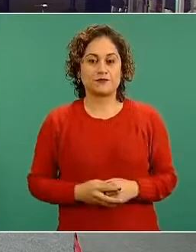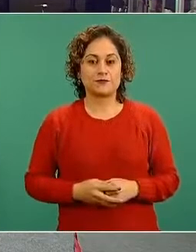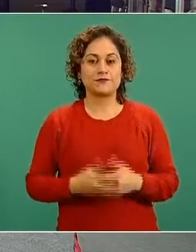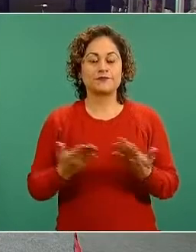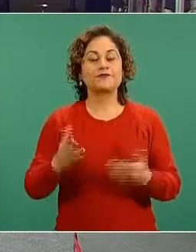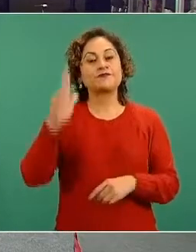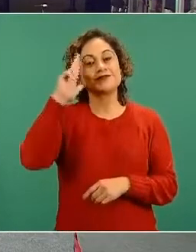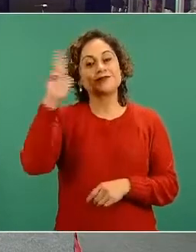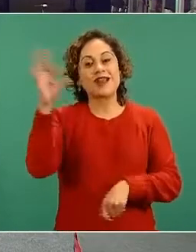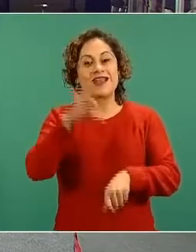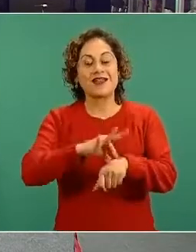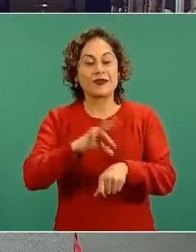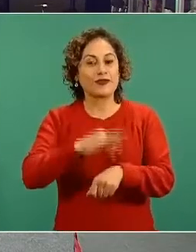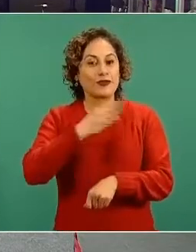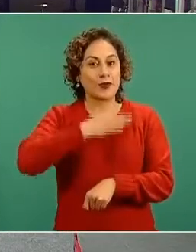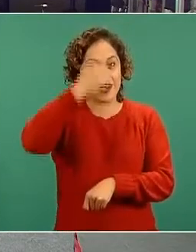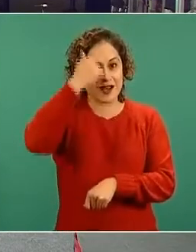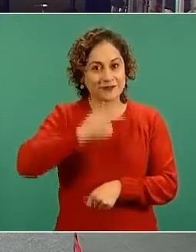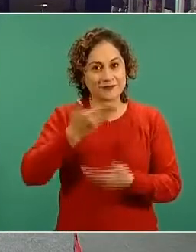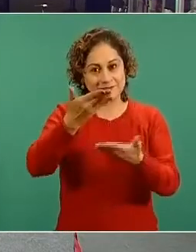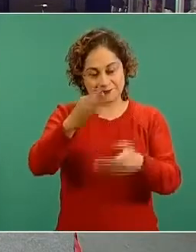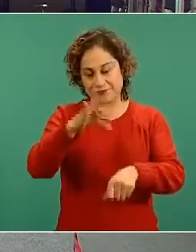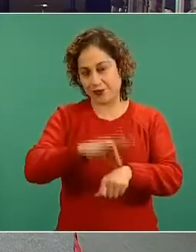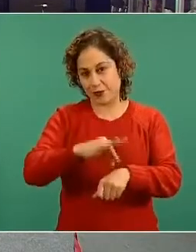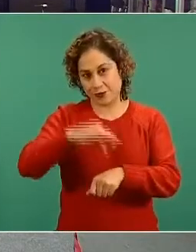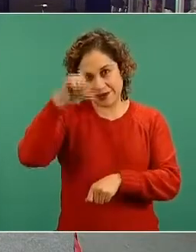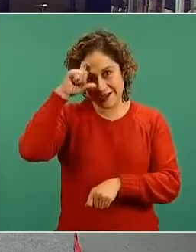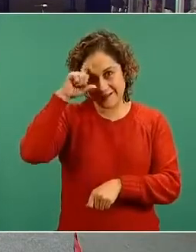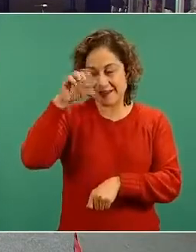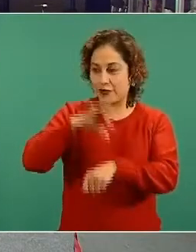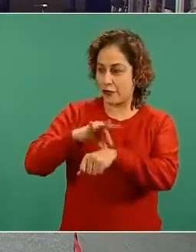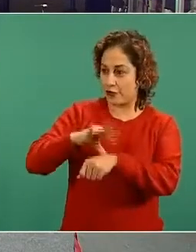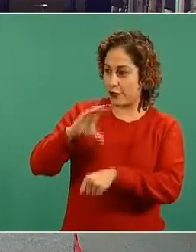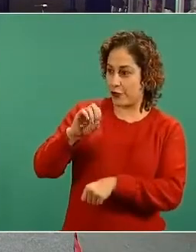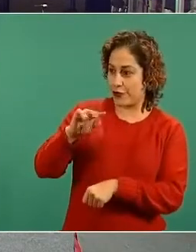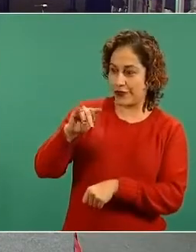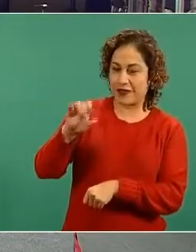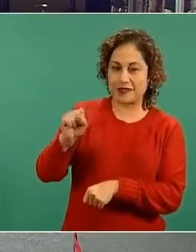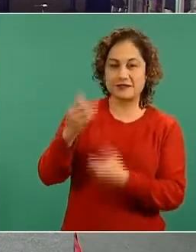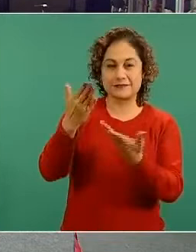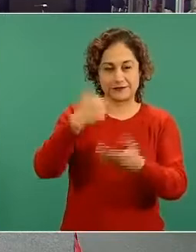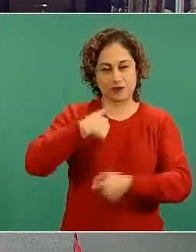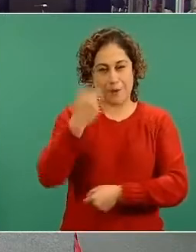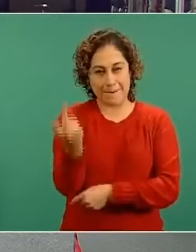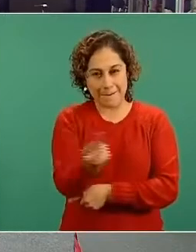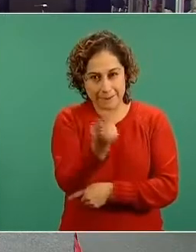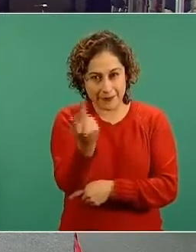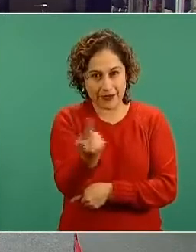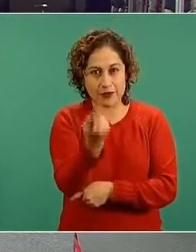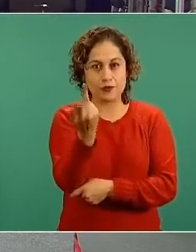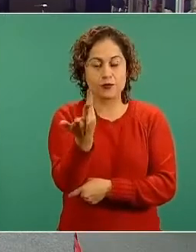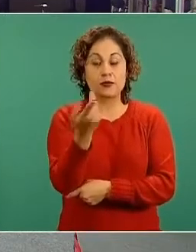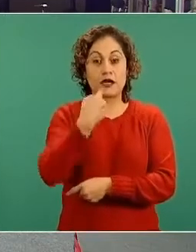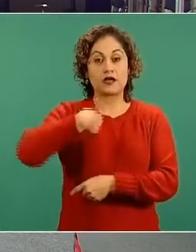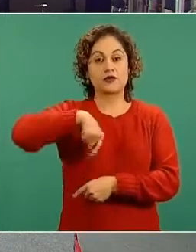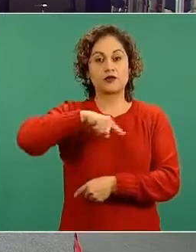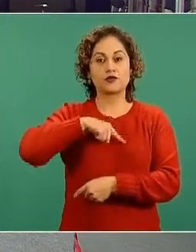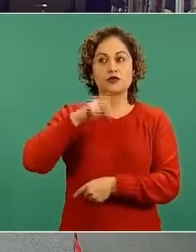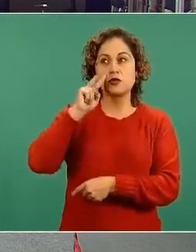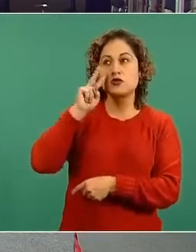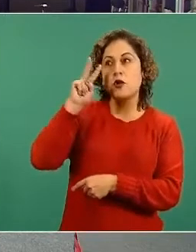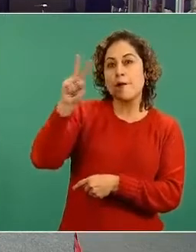Buenas noches, doctor Gatell. Buenas noches, doctor Cortés. Una pregunta. Hemos visto la evolución del